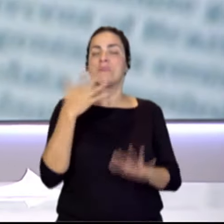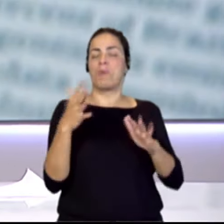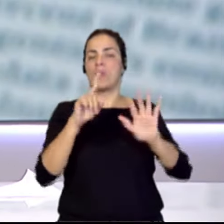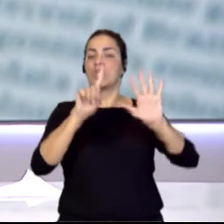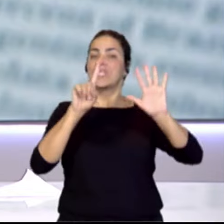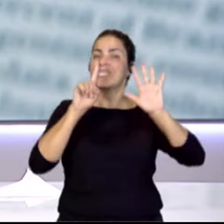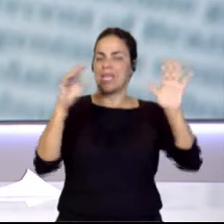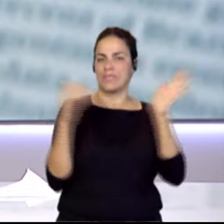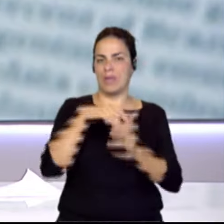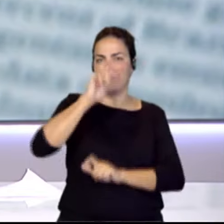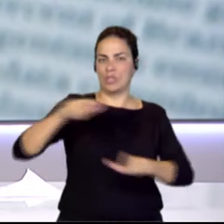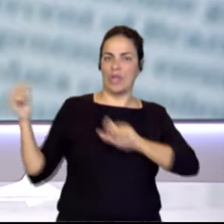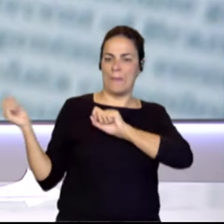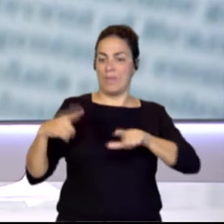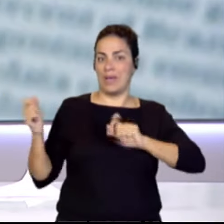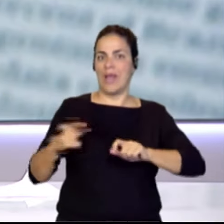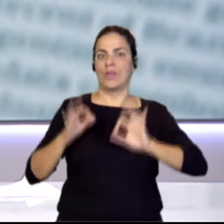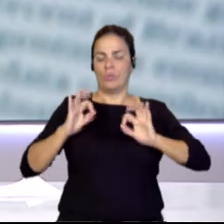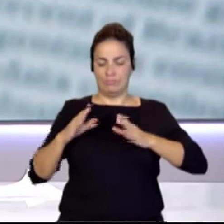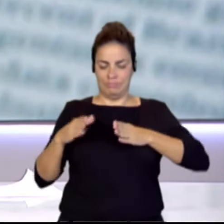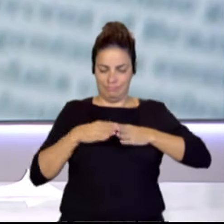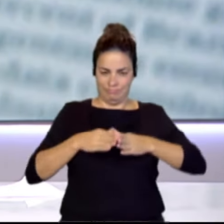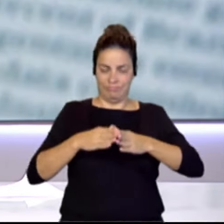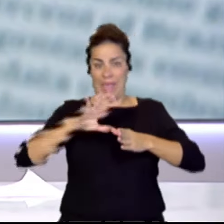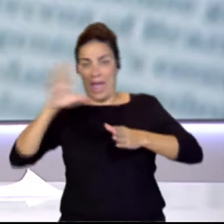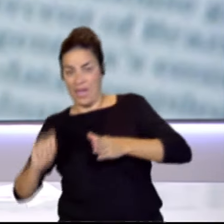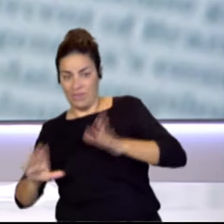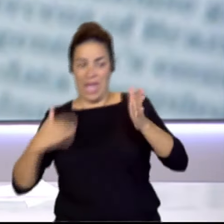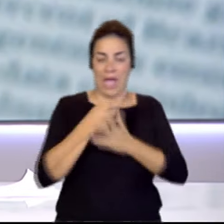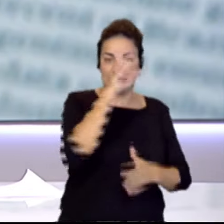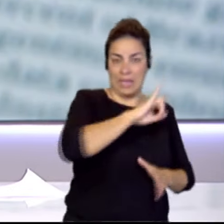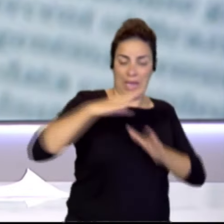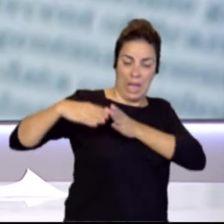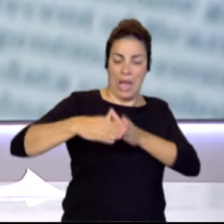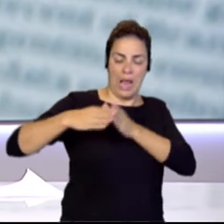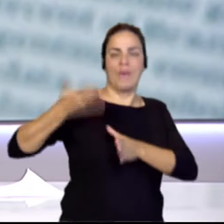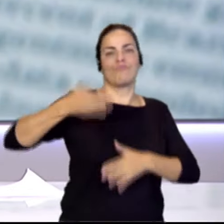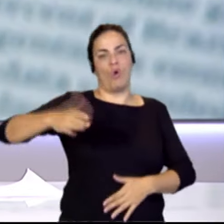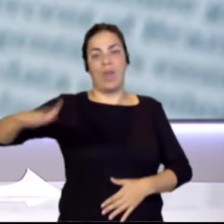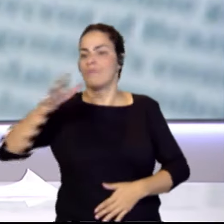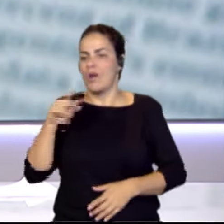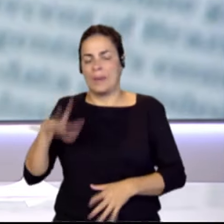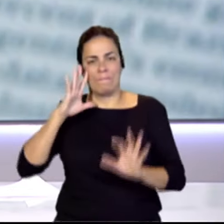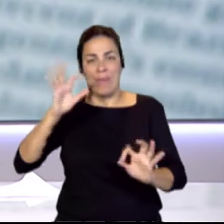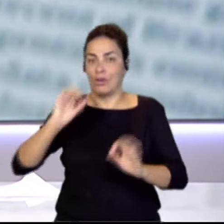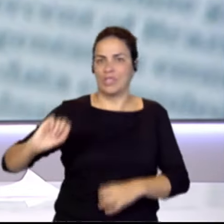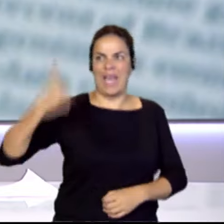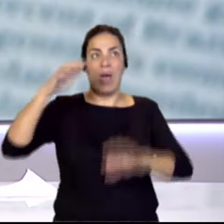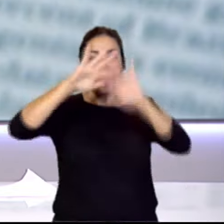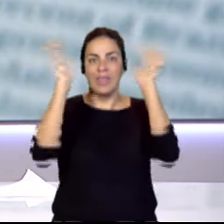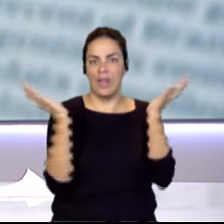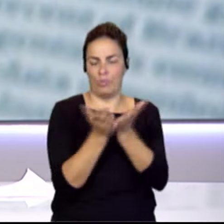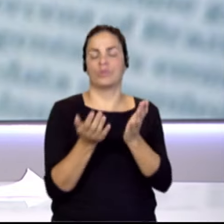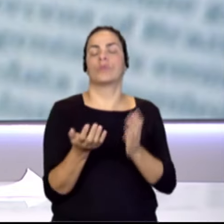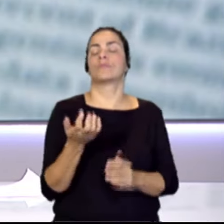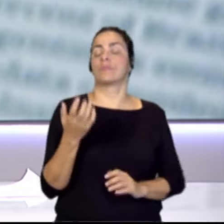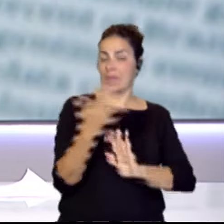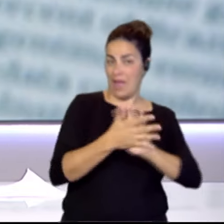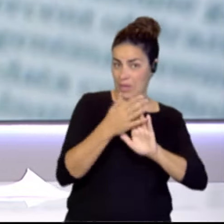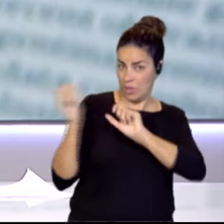migrantes que murieron en la ruta atlántica canaria la más peligrosa la más letal de todo el mundo hablando de migración será el próximo lunes cuando